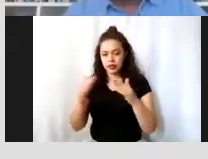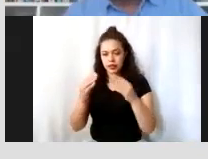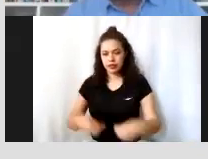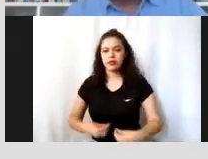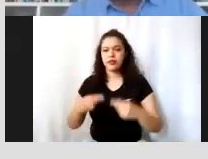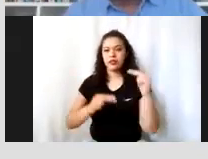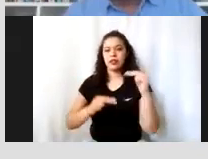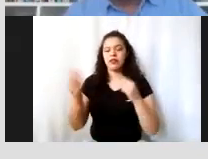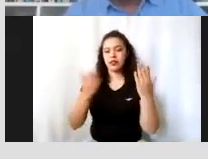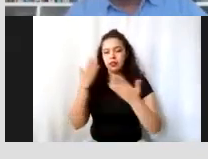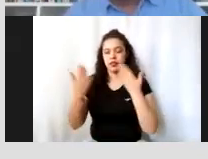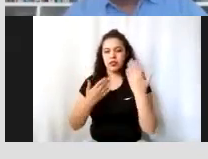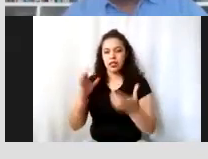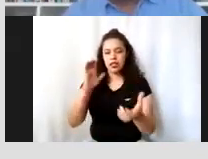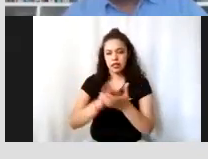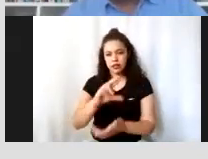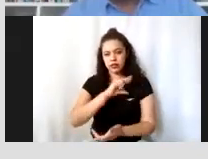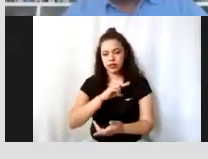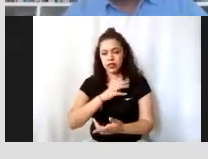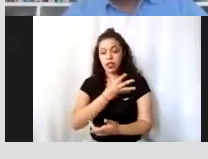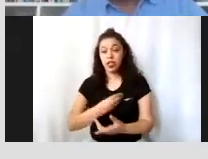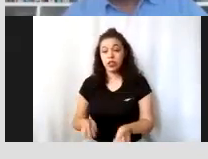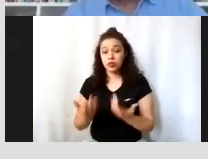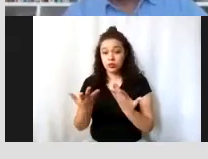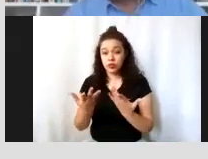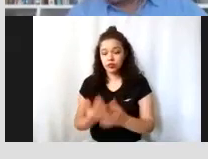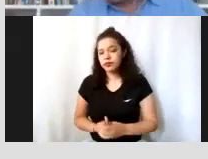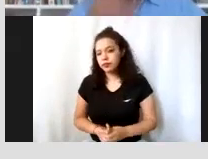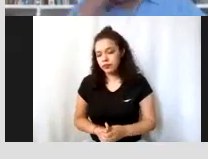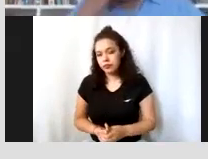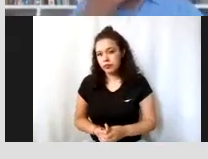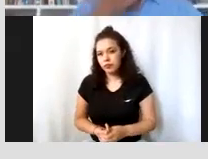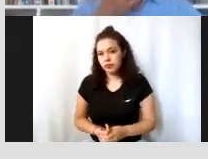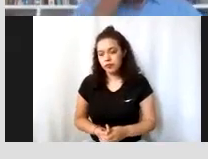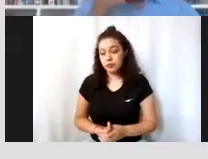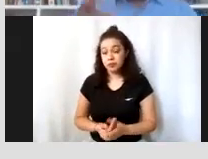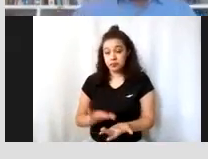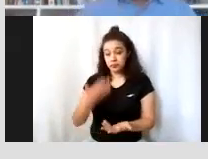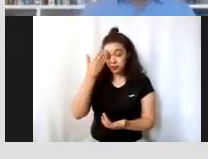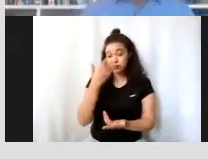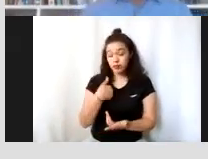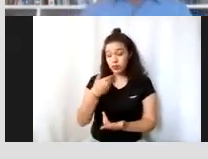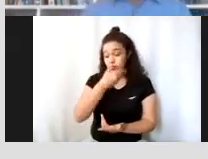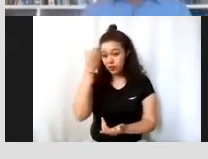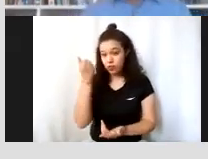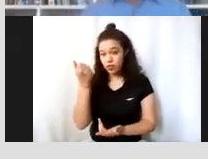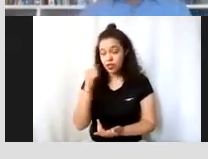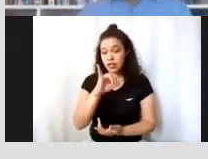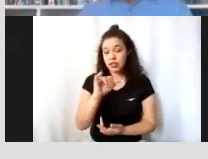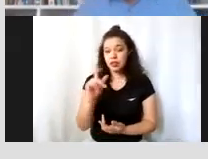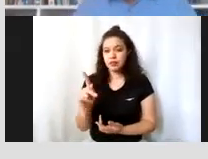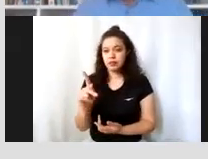estado civil, número de hijos o dependientes. ¿Saben por qué? Porque yo no sé, algún día puede ser que llegue a una IAP con